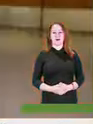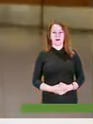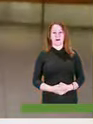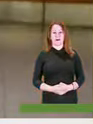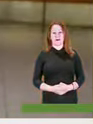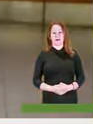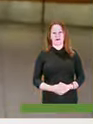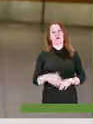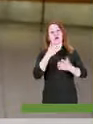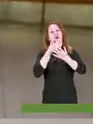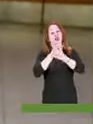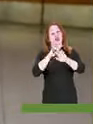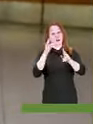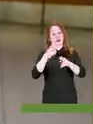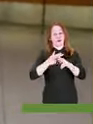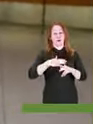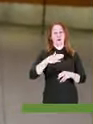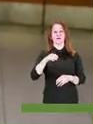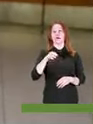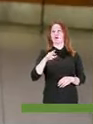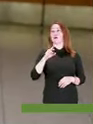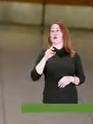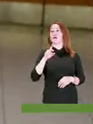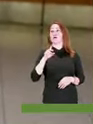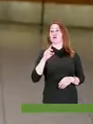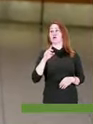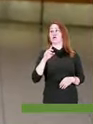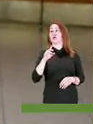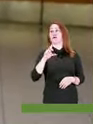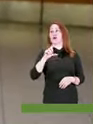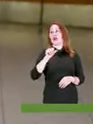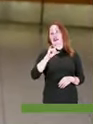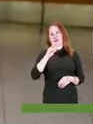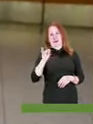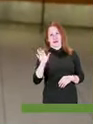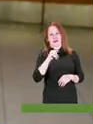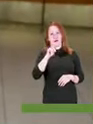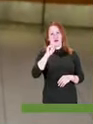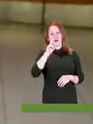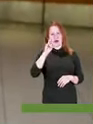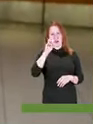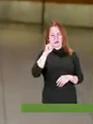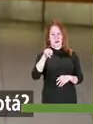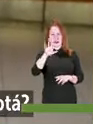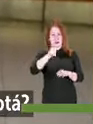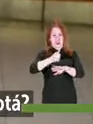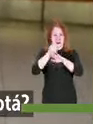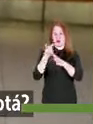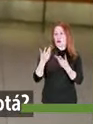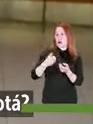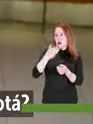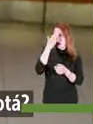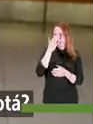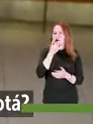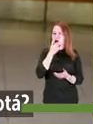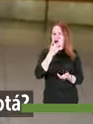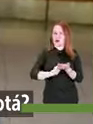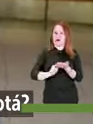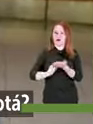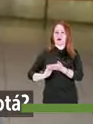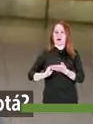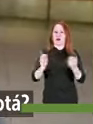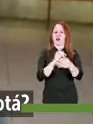Sí, buenos días, mi nombre es Gladys Flores, señor director del IDU. Quisiera saber qué ha pasado con el arreglo de las calles de